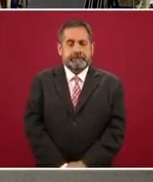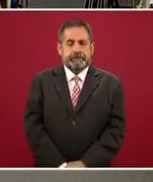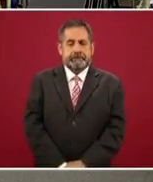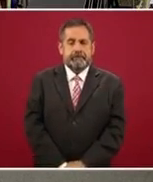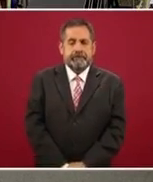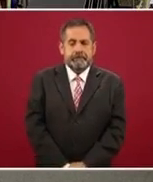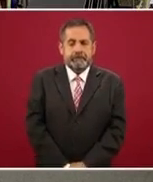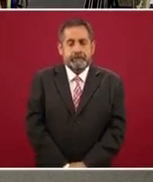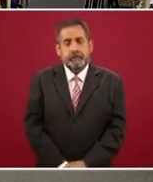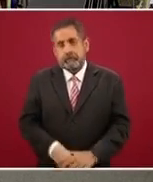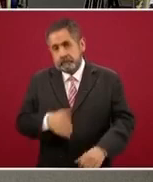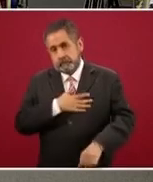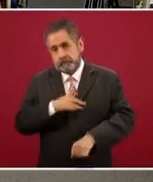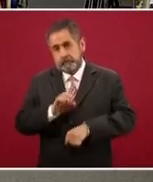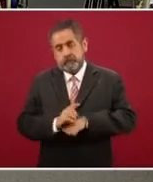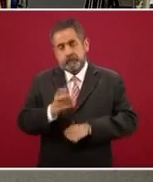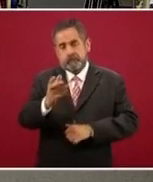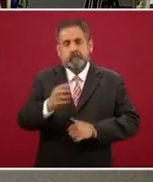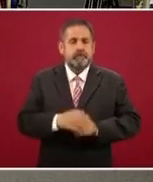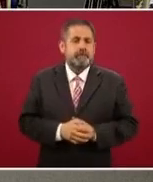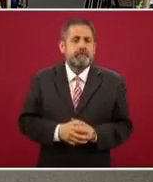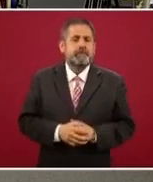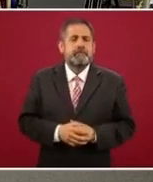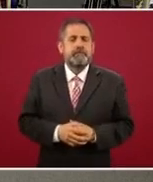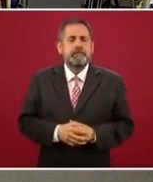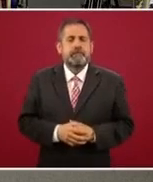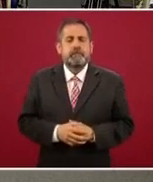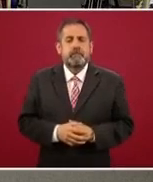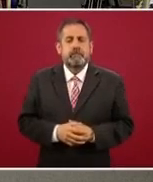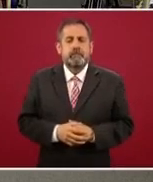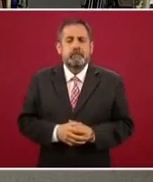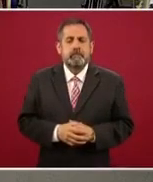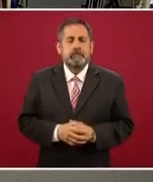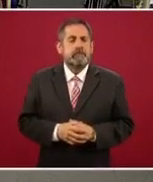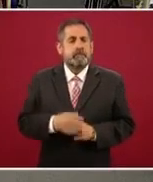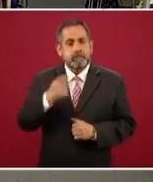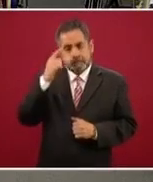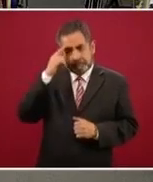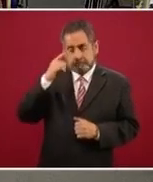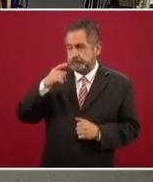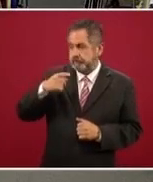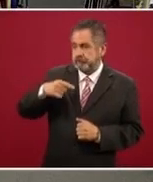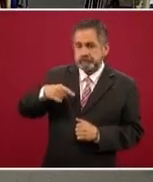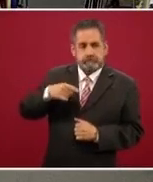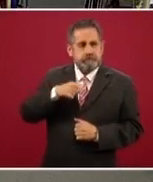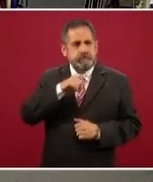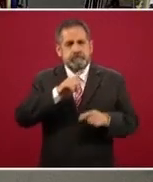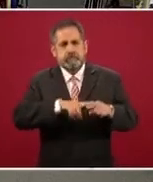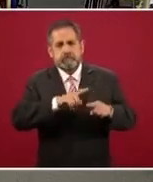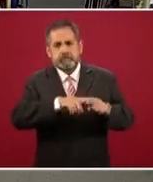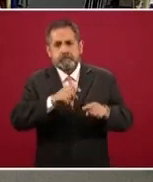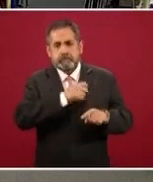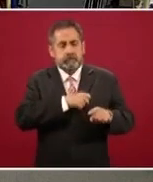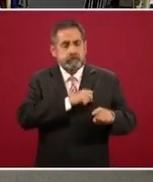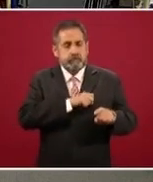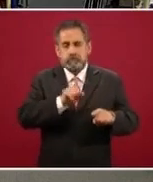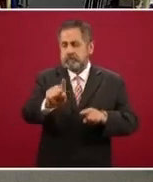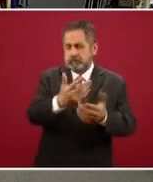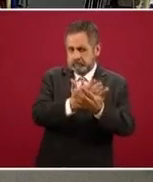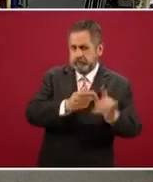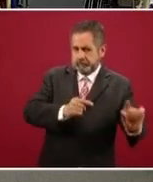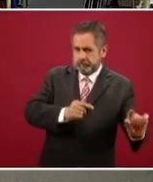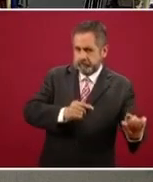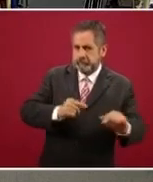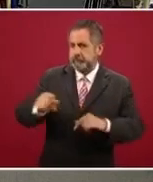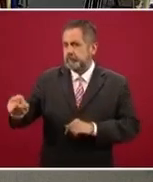Buenos días, señor presidente. Alberto Rodríguez, de CDP Noticias. Para alguien de salud que me pueda responder. Ah, sí, nada más